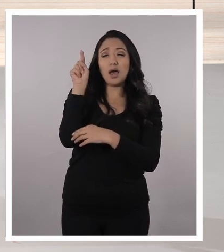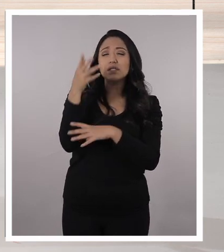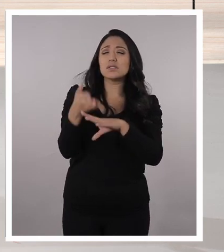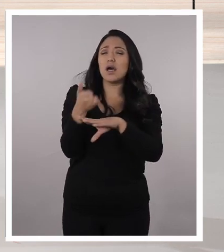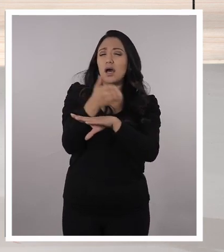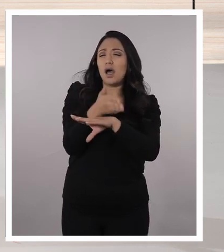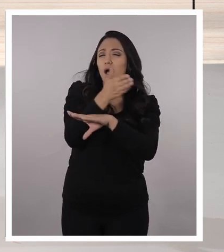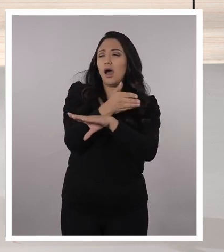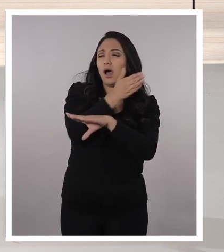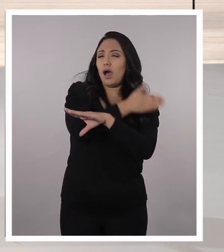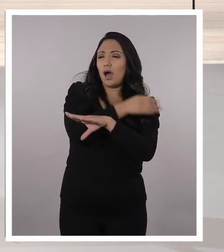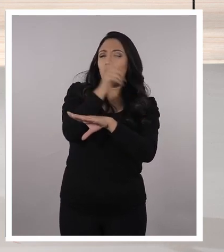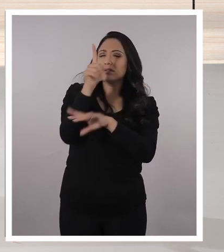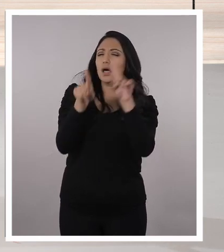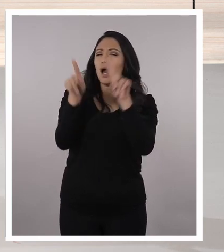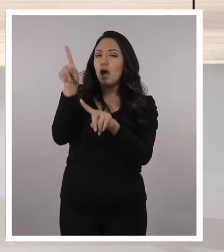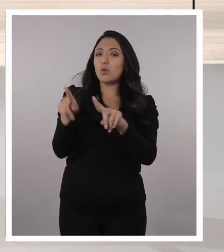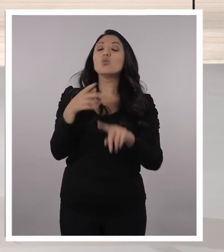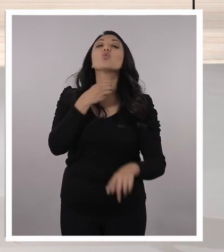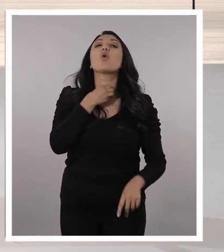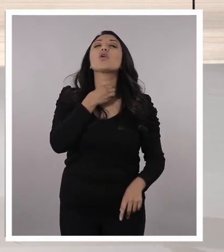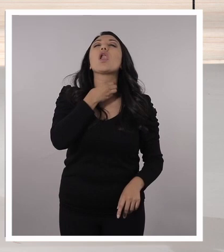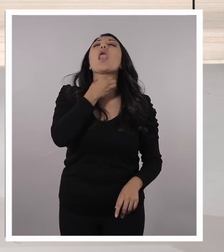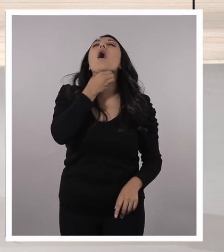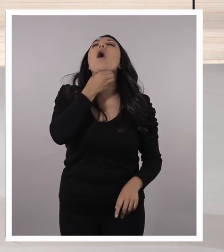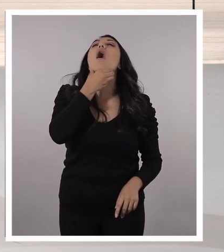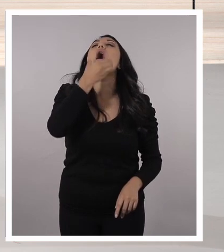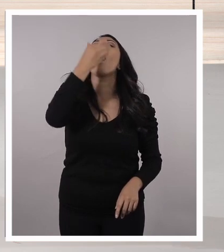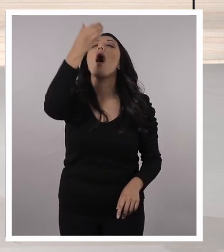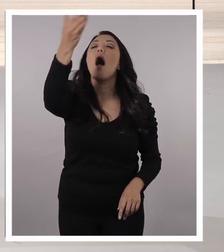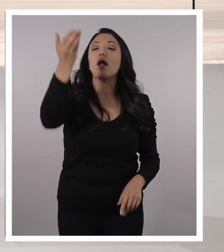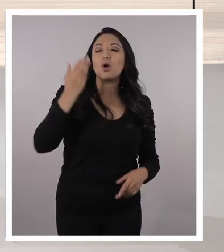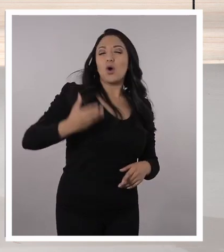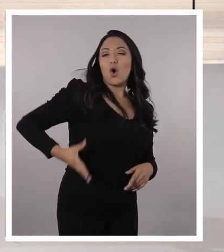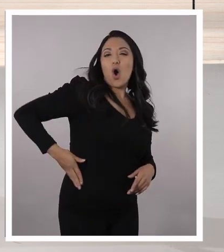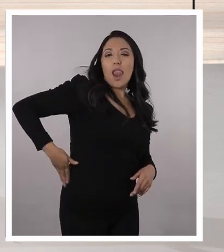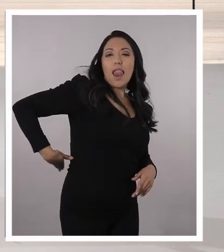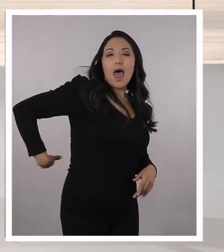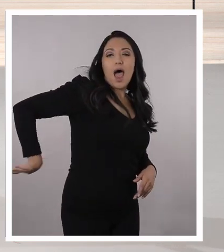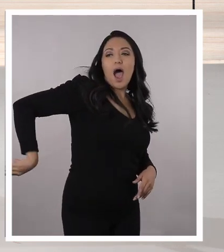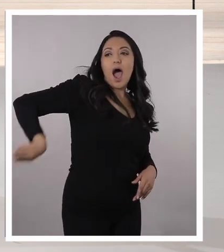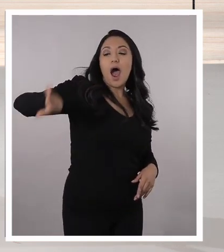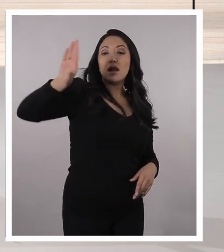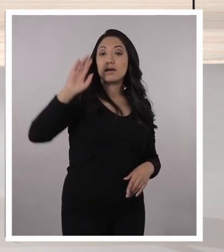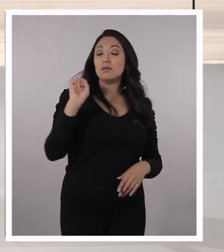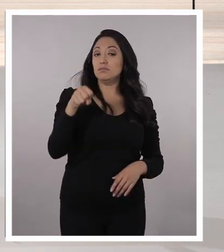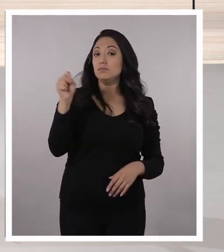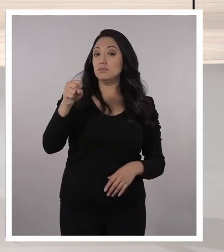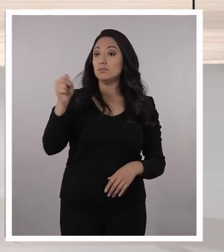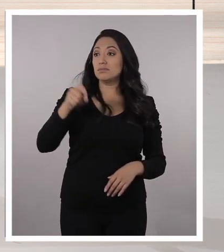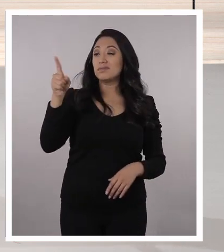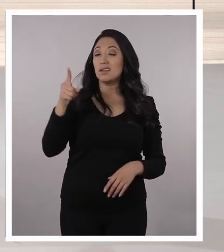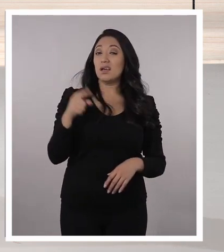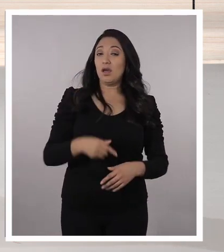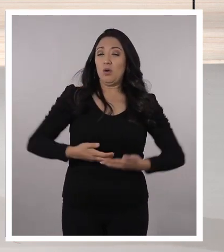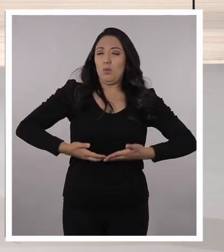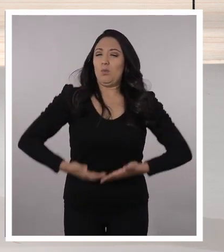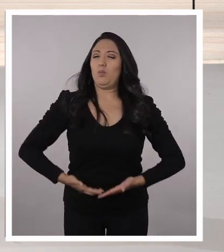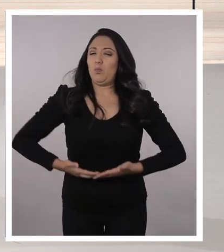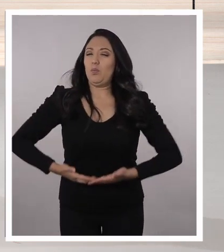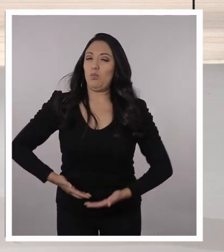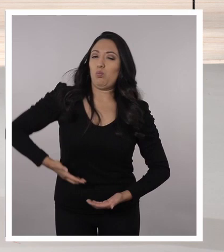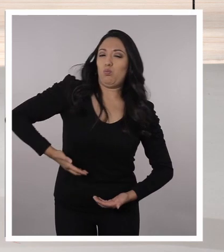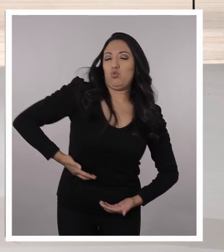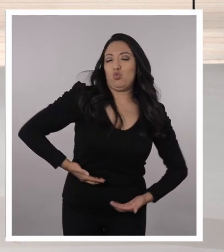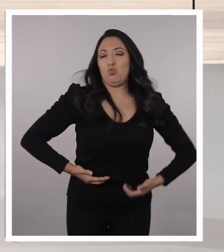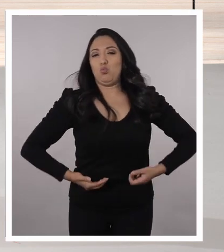mencionamos anteriormente, entre esas el cuello largo, también la cola muy larga, como ustedes pueden observar, y además era muy pesado, tenía